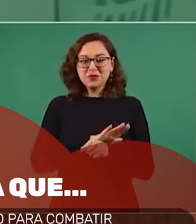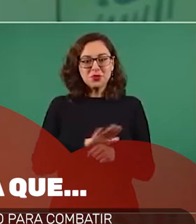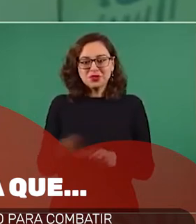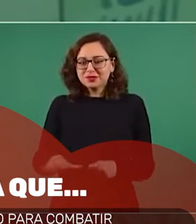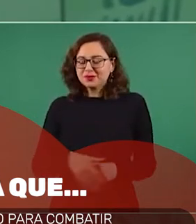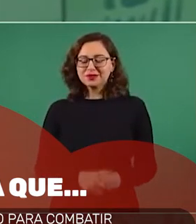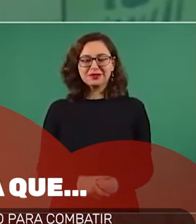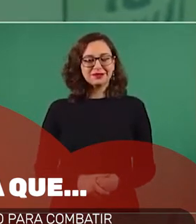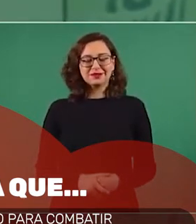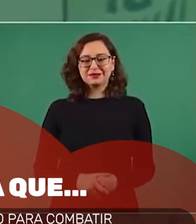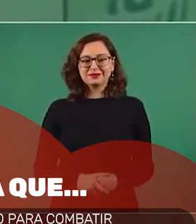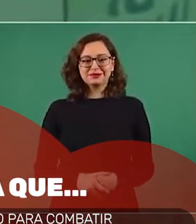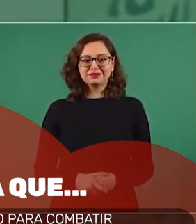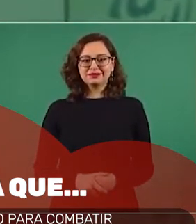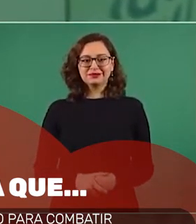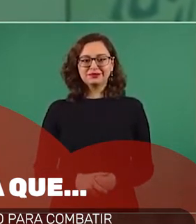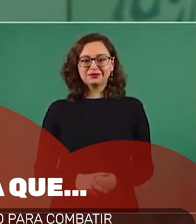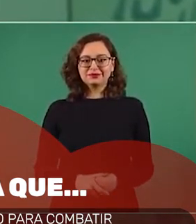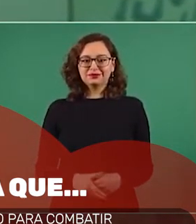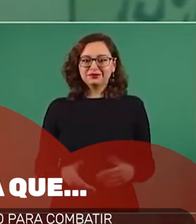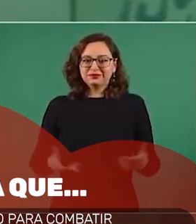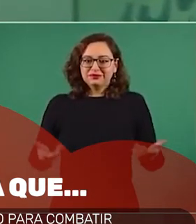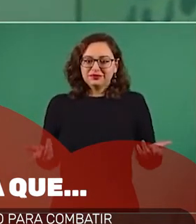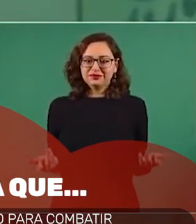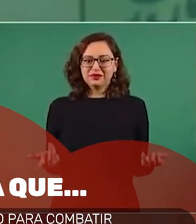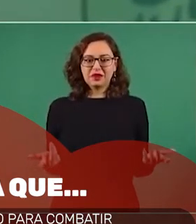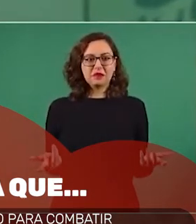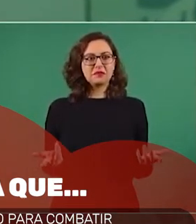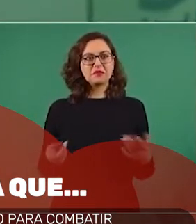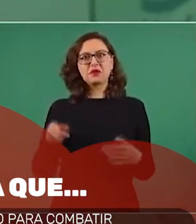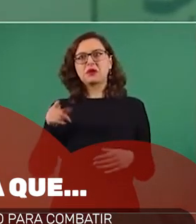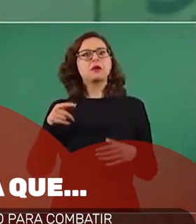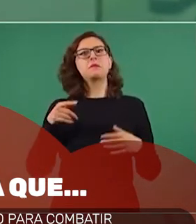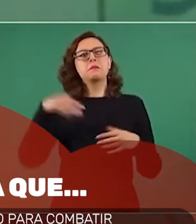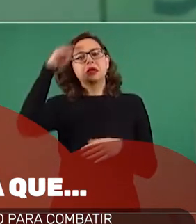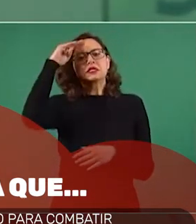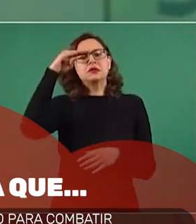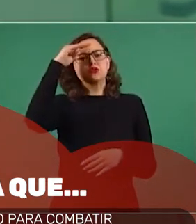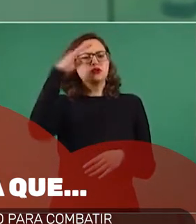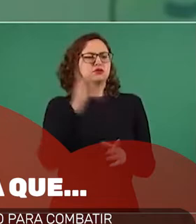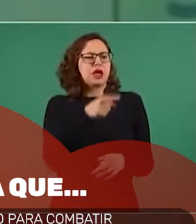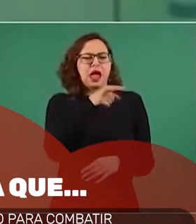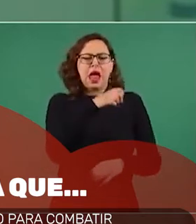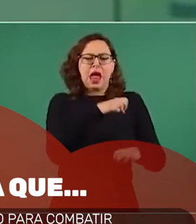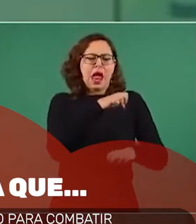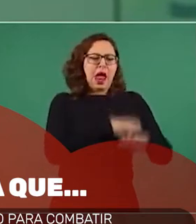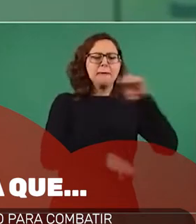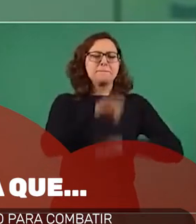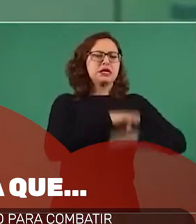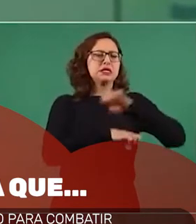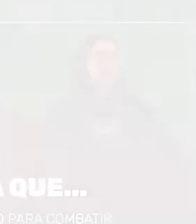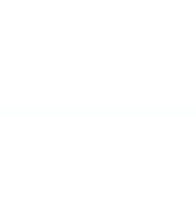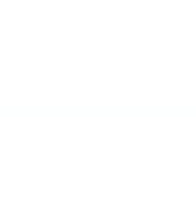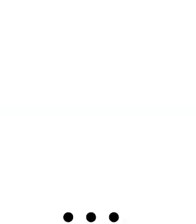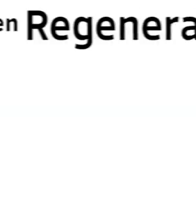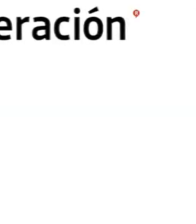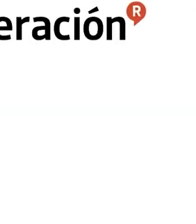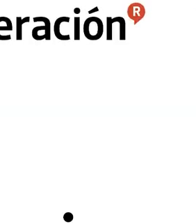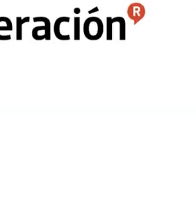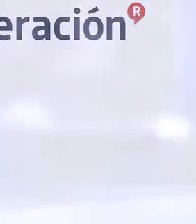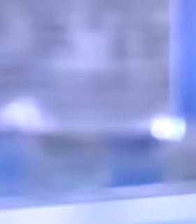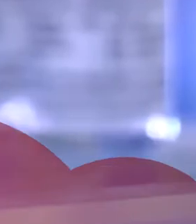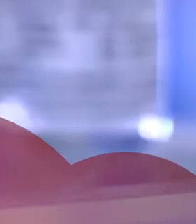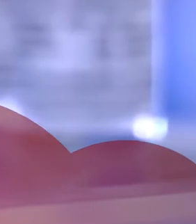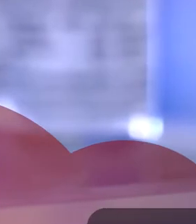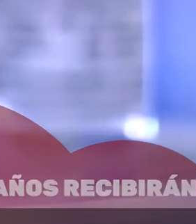ley reglamentaria ya se encuentra en el Poder Legislativo, por lo que pidió a los legisladores que la aprueben para hacer efectivo el juicio contra los expresidentes. El